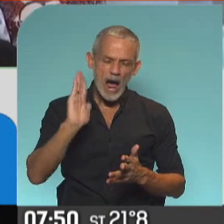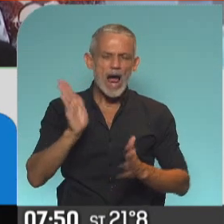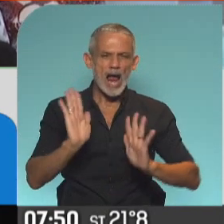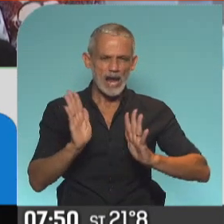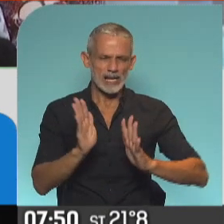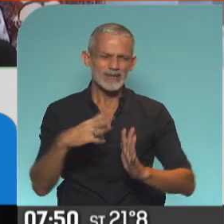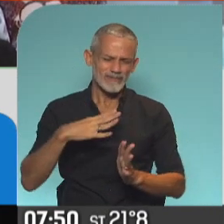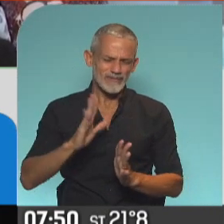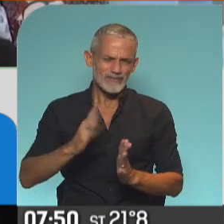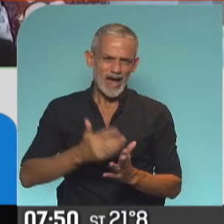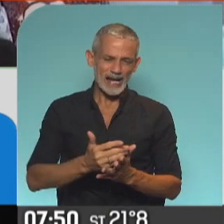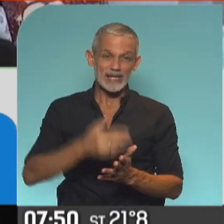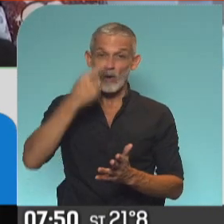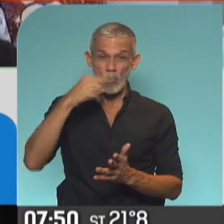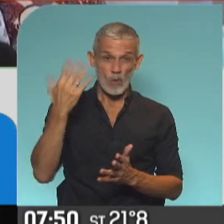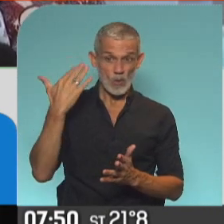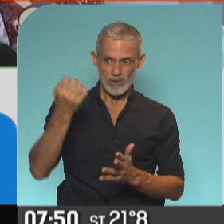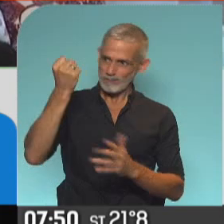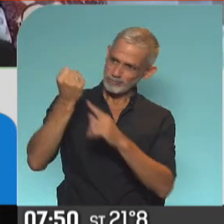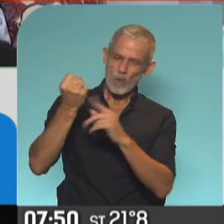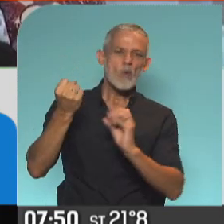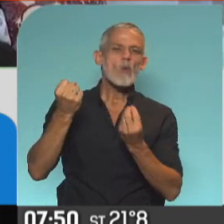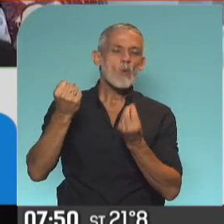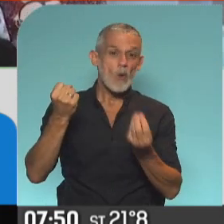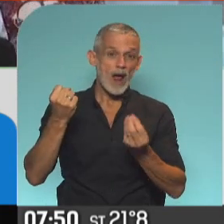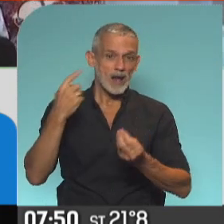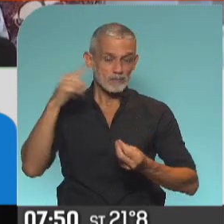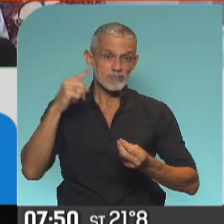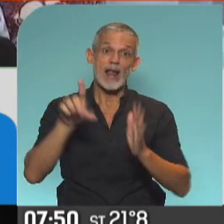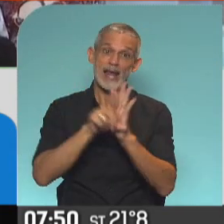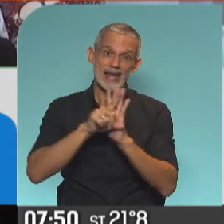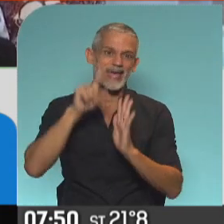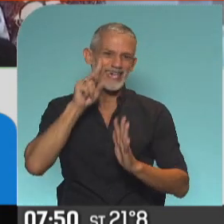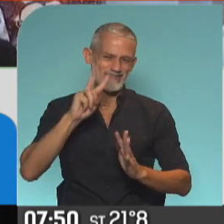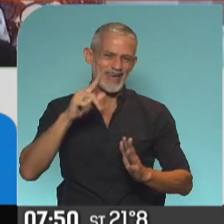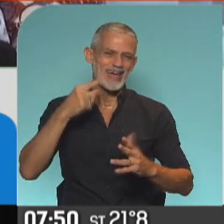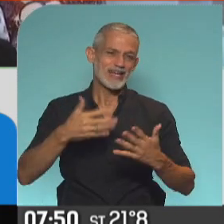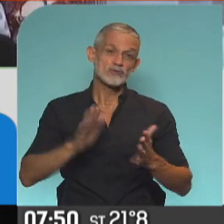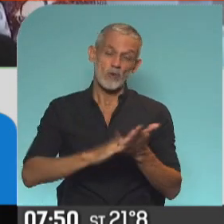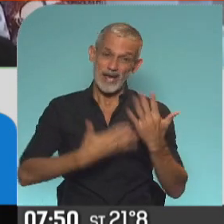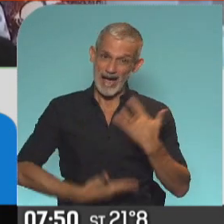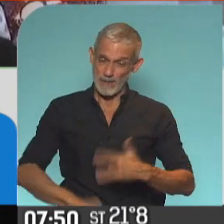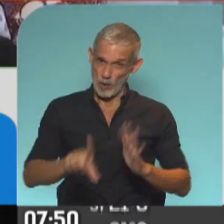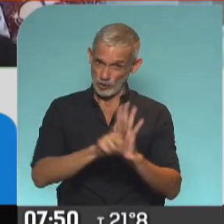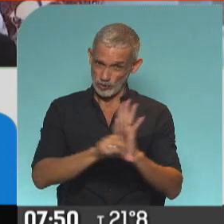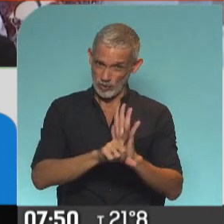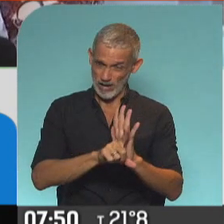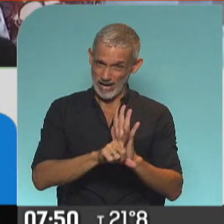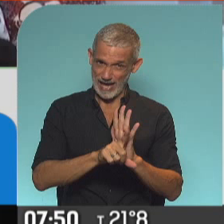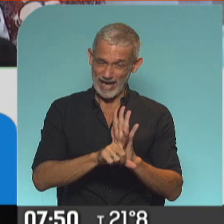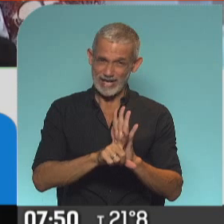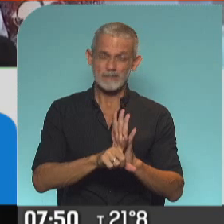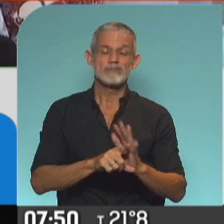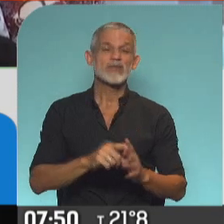Desde luego, la última gran conquista es la ley IVE, la ley de aborto, que significa